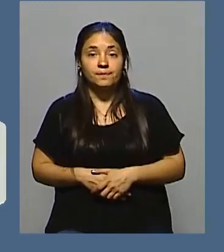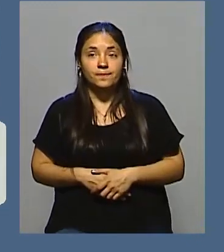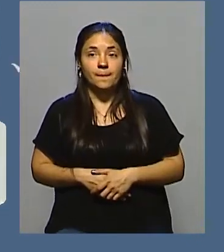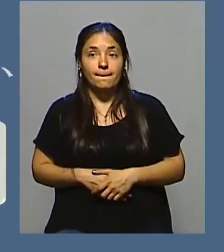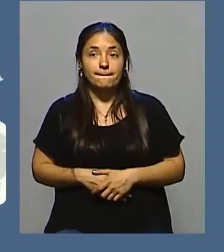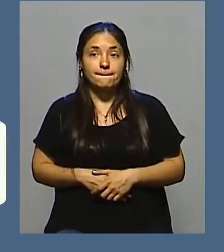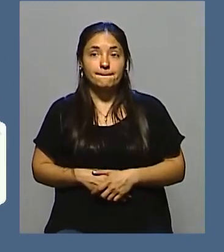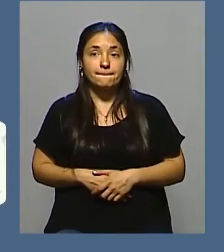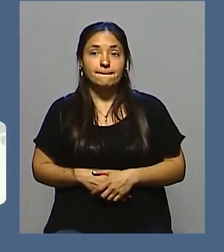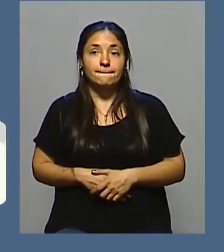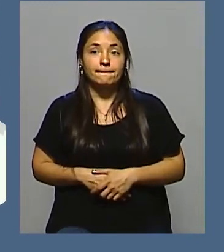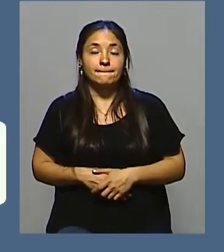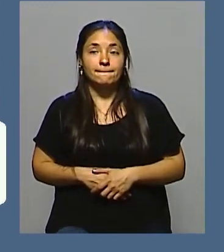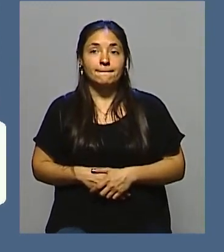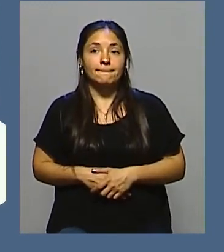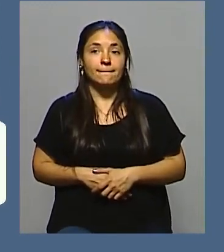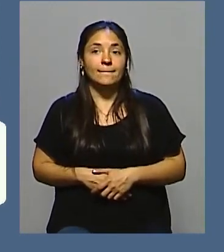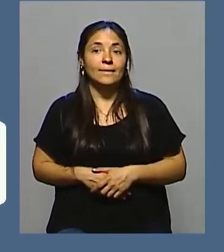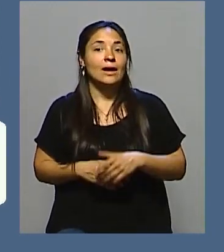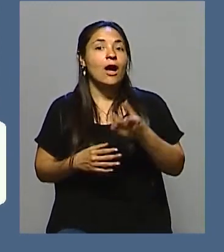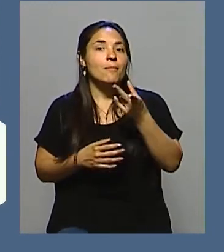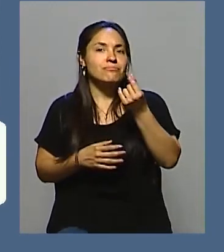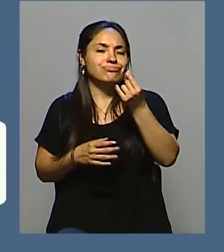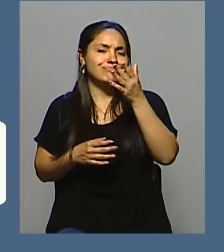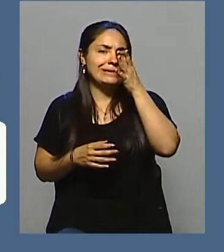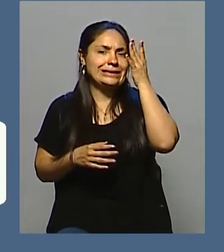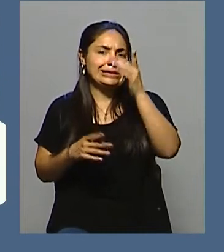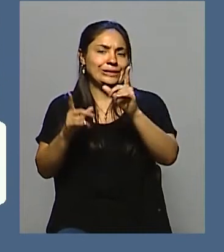digamos así, el monto impresionante de las boletas.